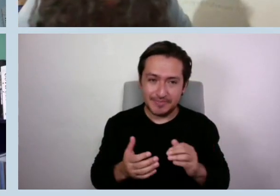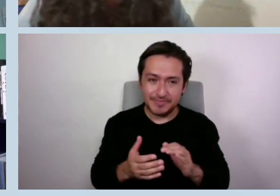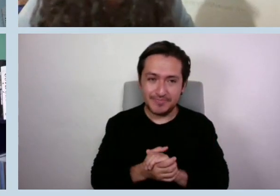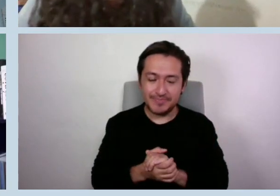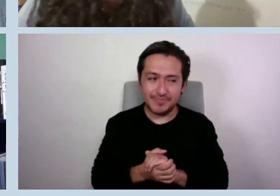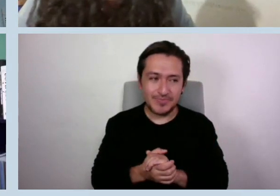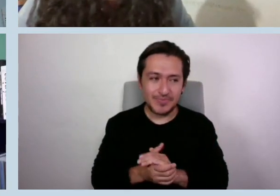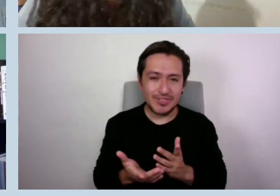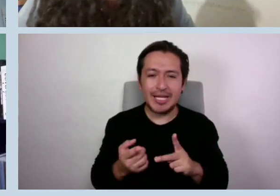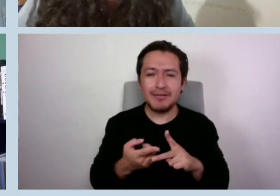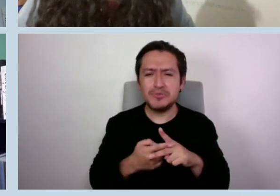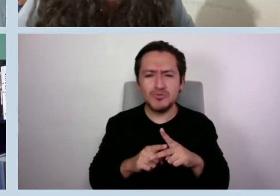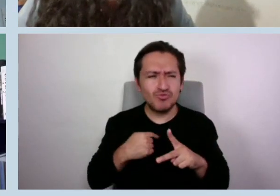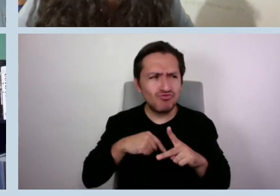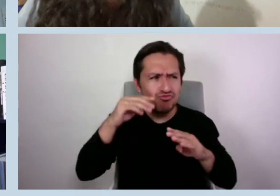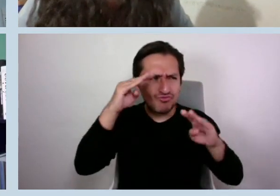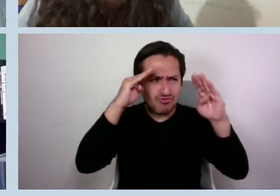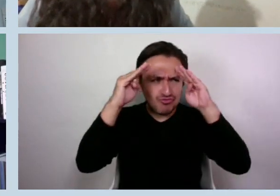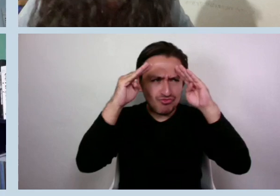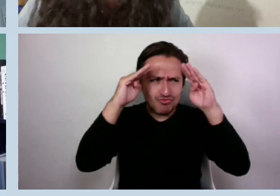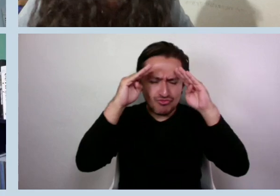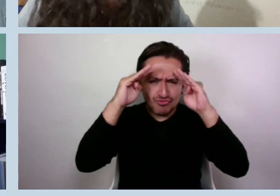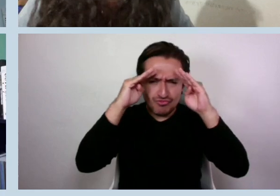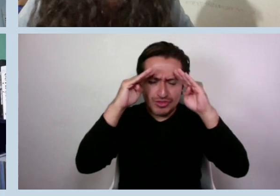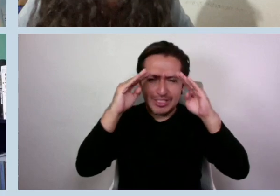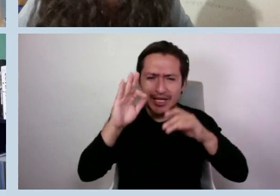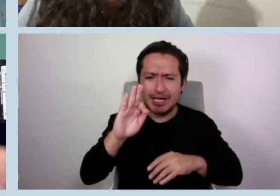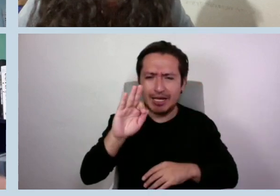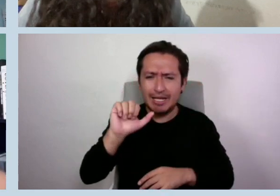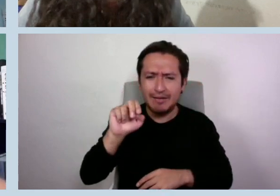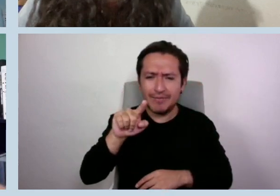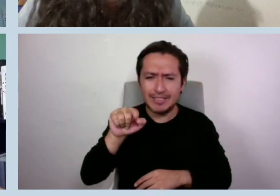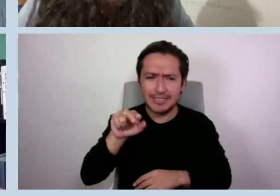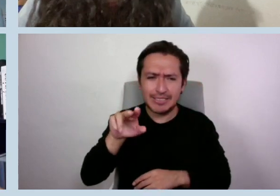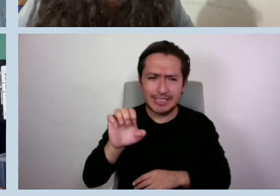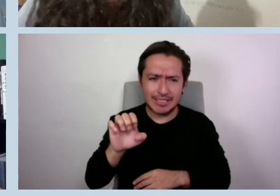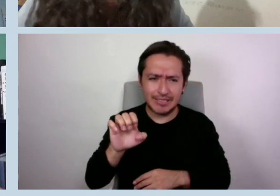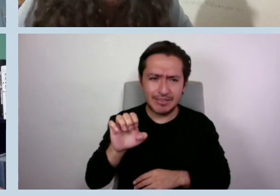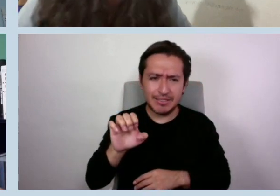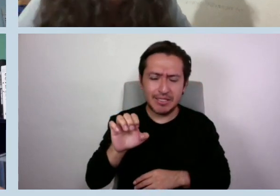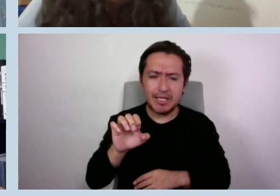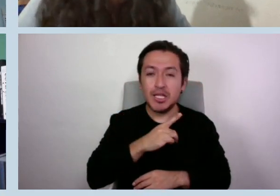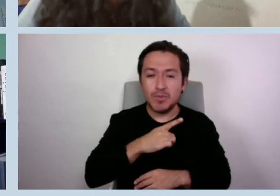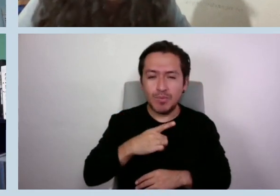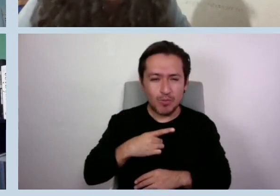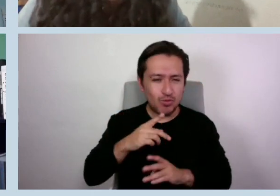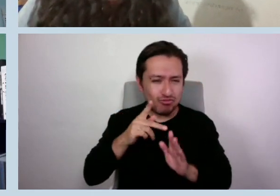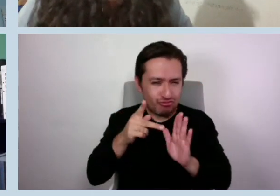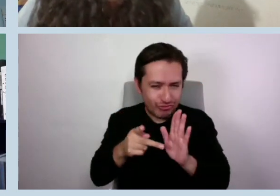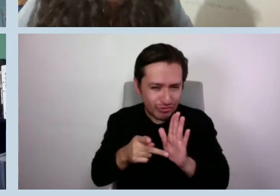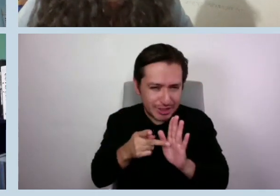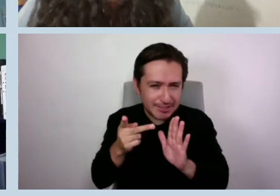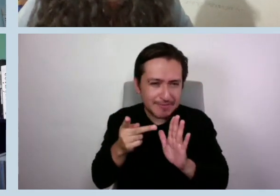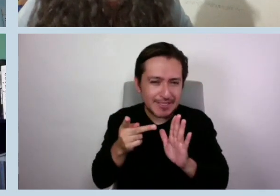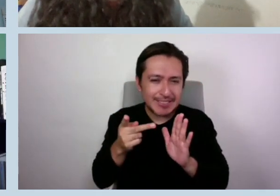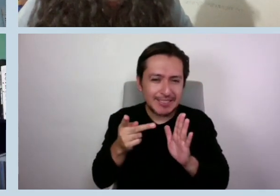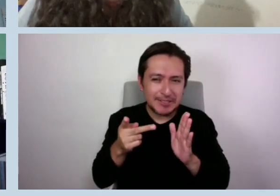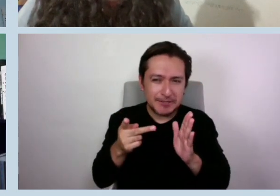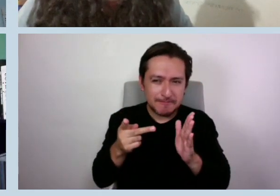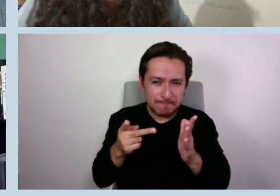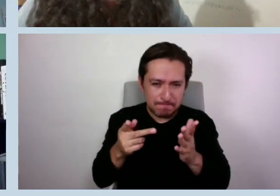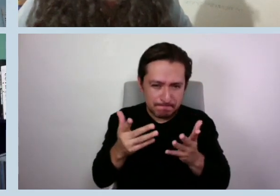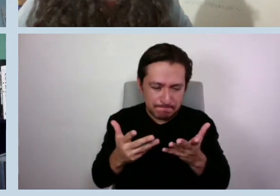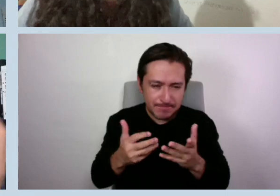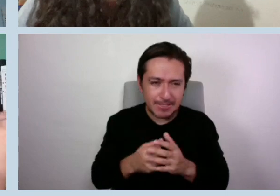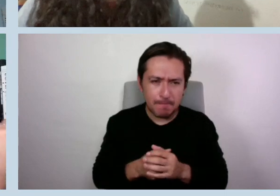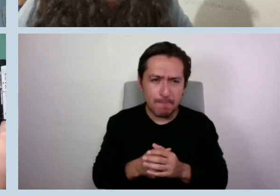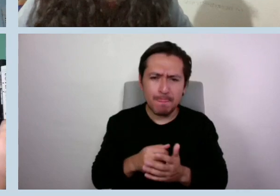empezamos a pensar justo en en el fanin y dijimos Bueno hay que retomarlo y y y